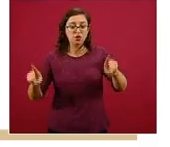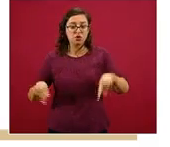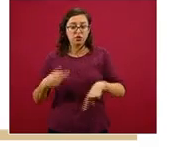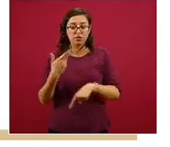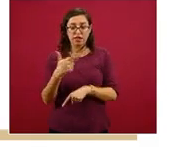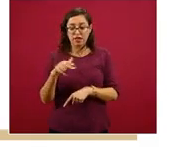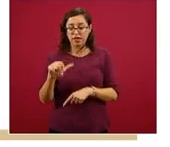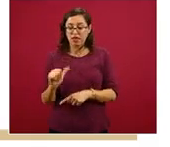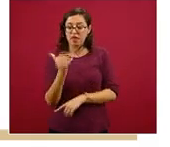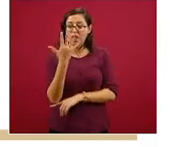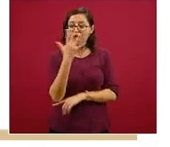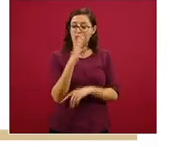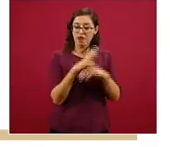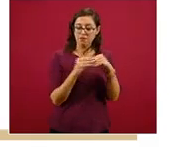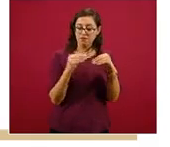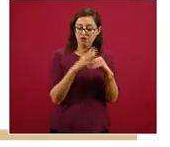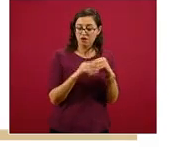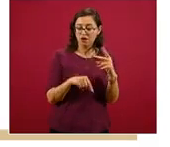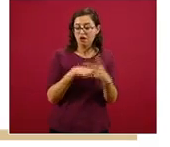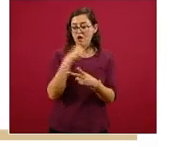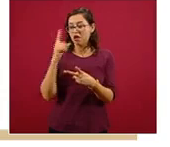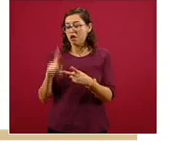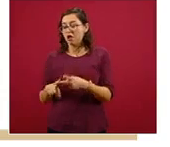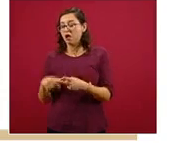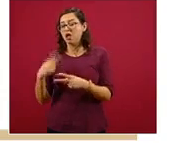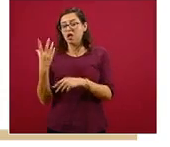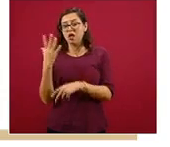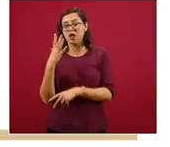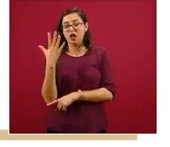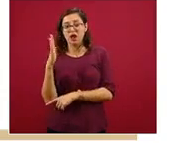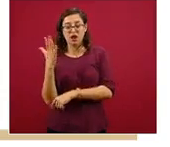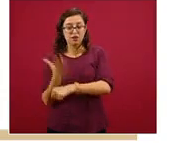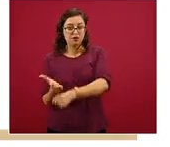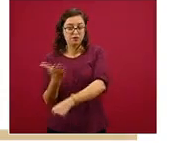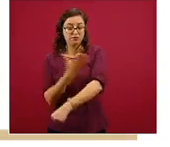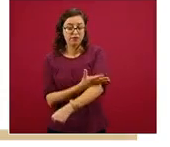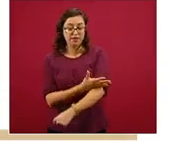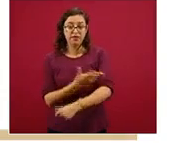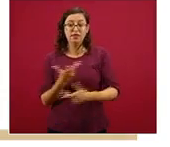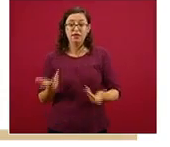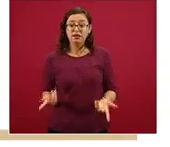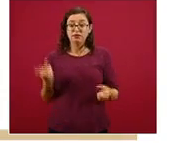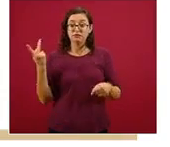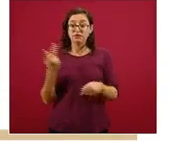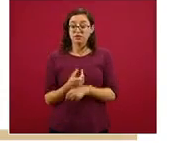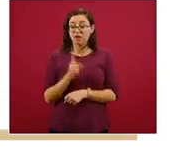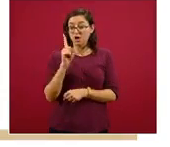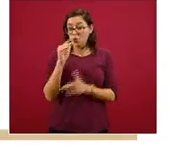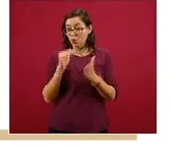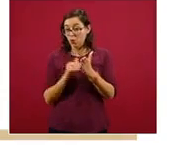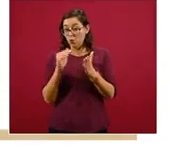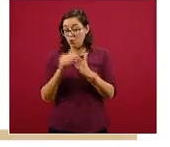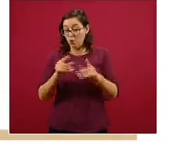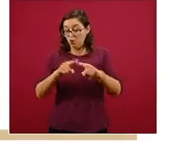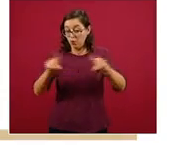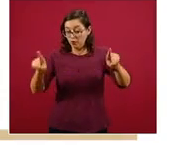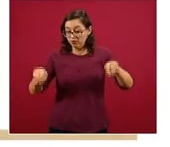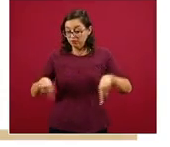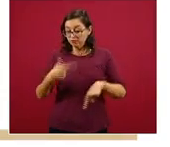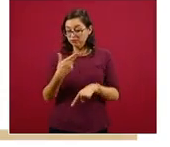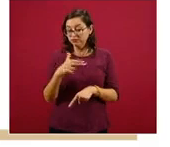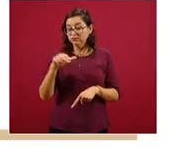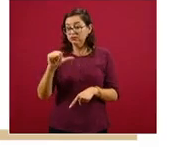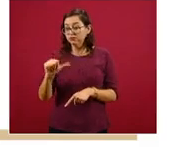con frutales y árboles forestales. 1 millón de hectáreas recuperando la milpa con reforestación de